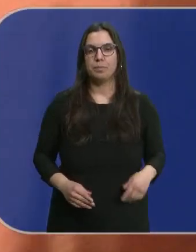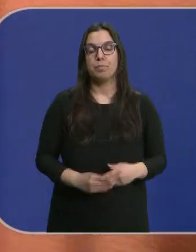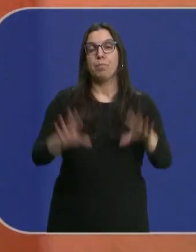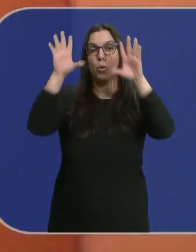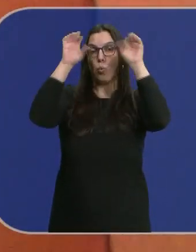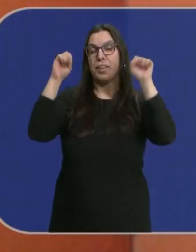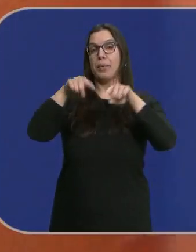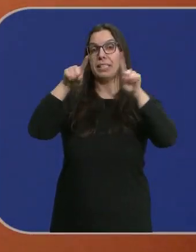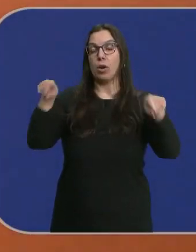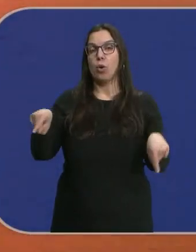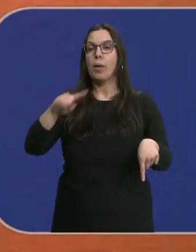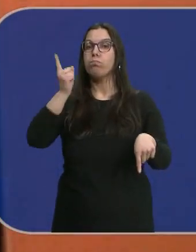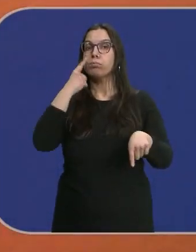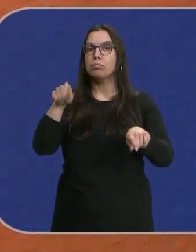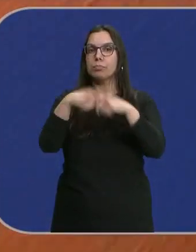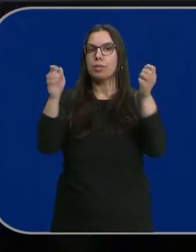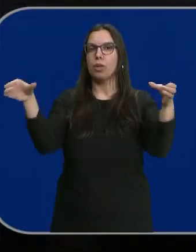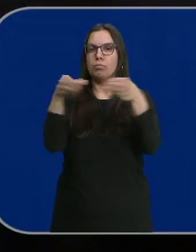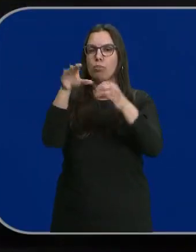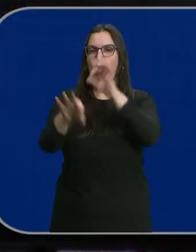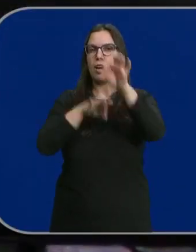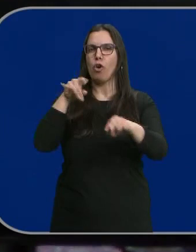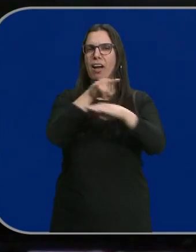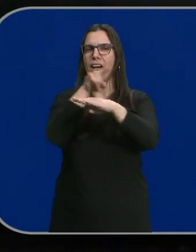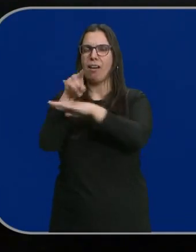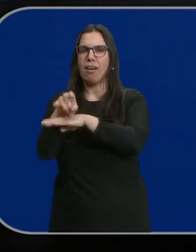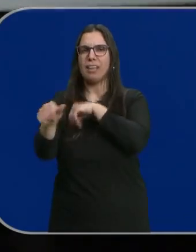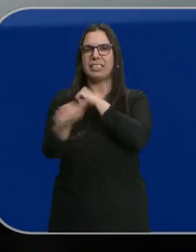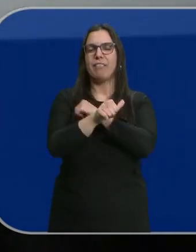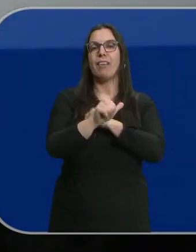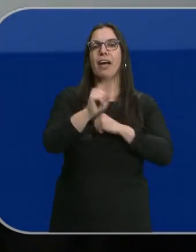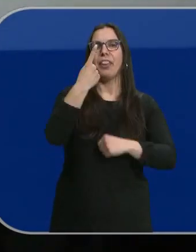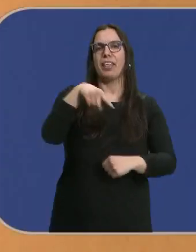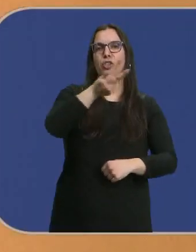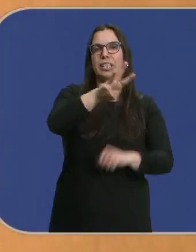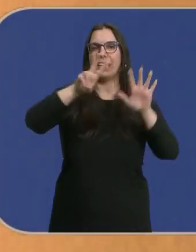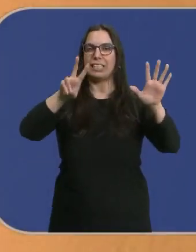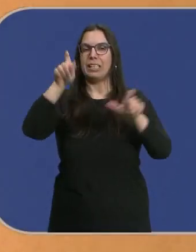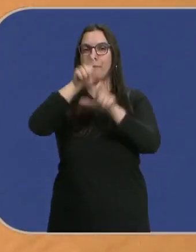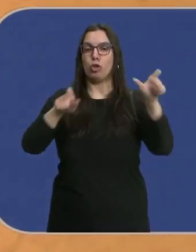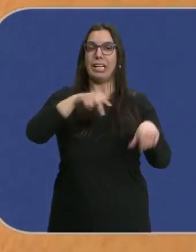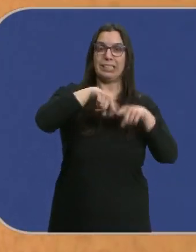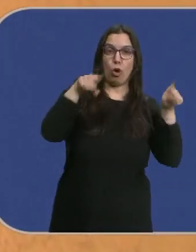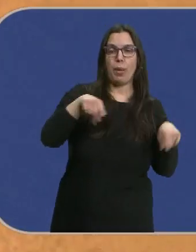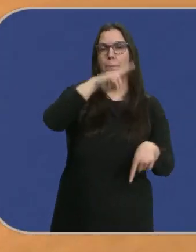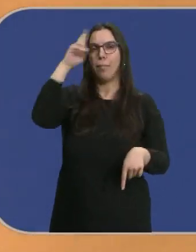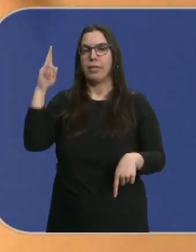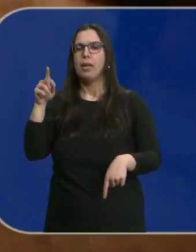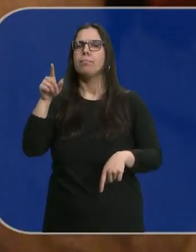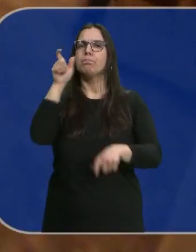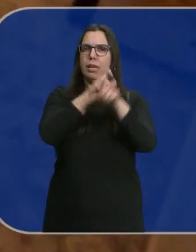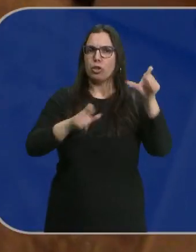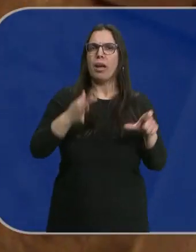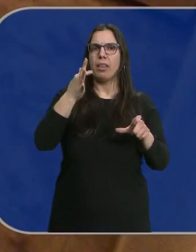La Guardia Civil de Segovia ha desarticulado una organización que ha estafado al menos a 137 personas allí y en Madrid, personas además con